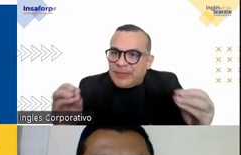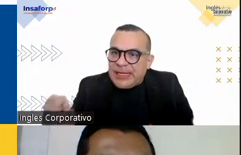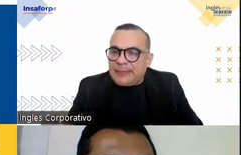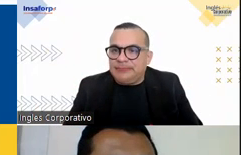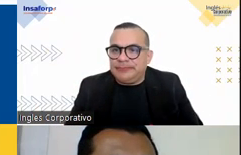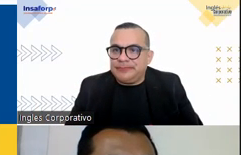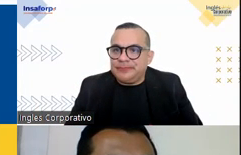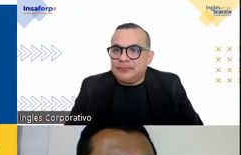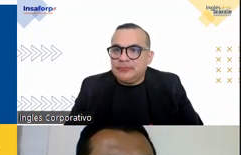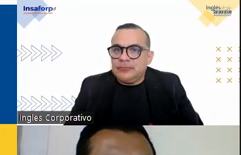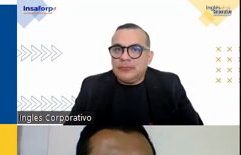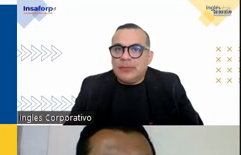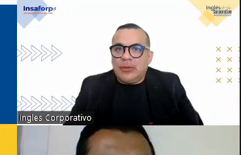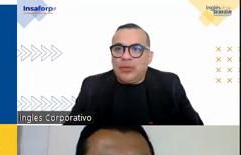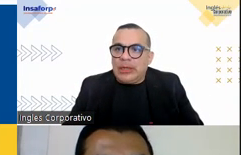de datos se manejan?